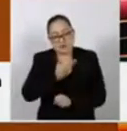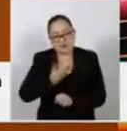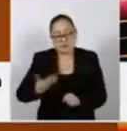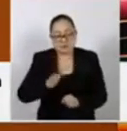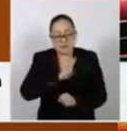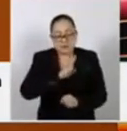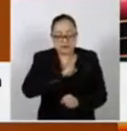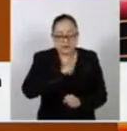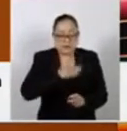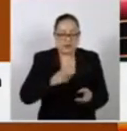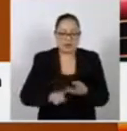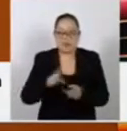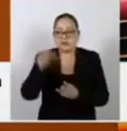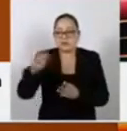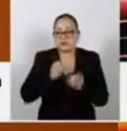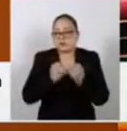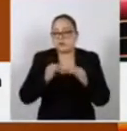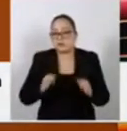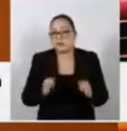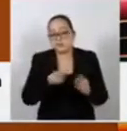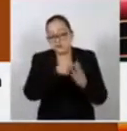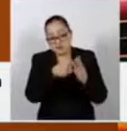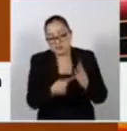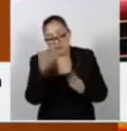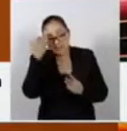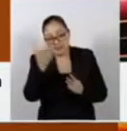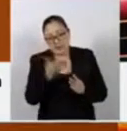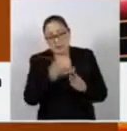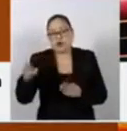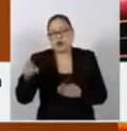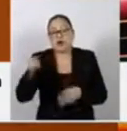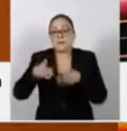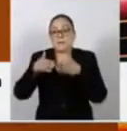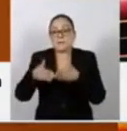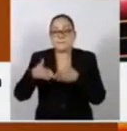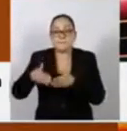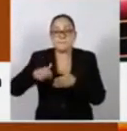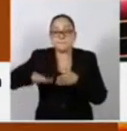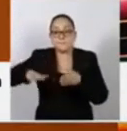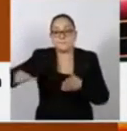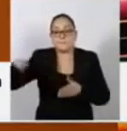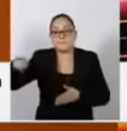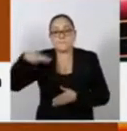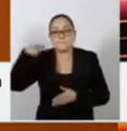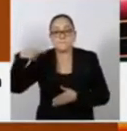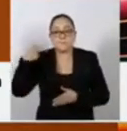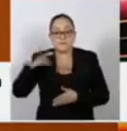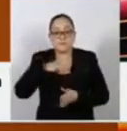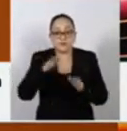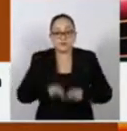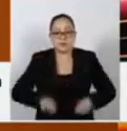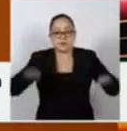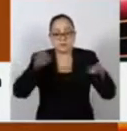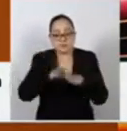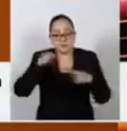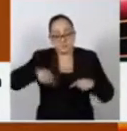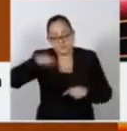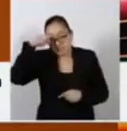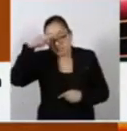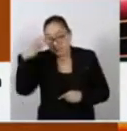con la Guerra de Independencia, el puerto de Veracruz ha sido de vital importancia para la construcción de este